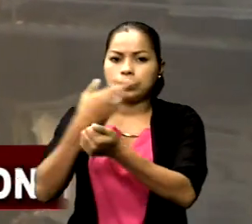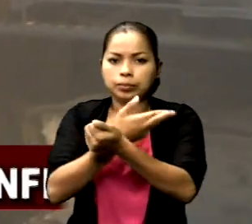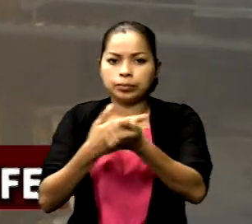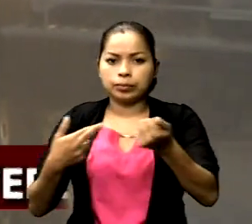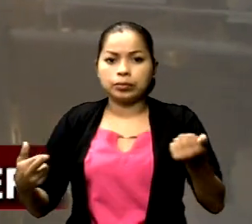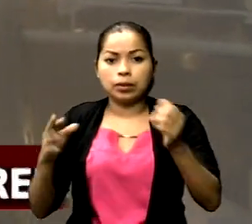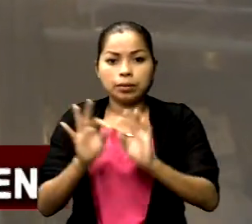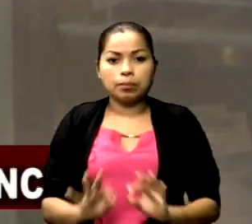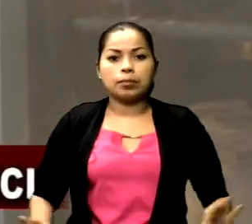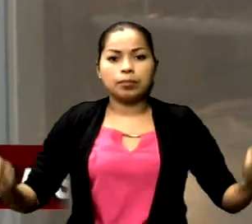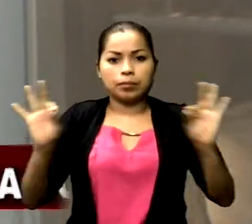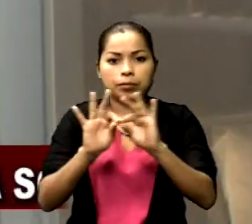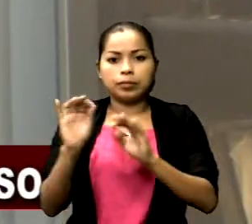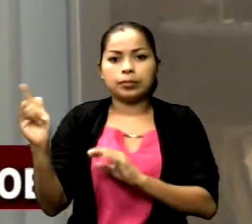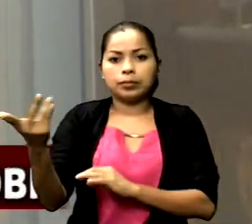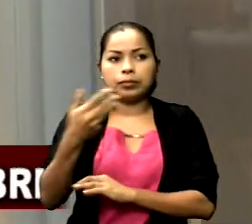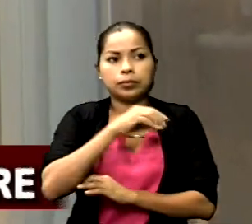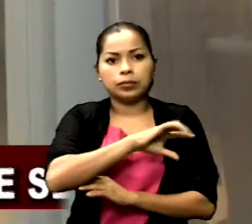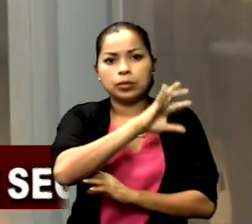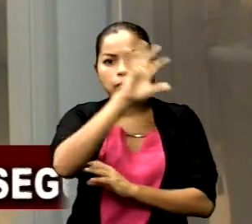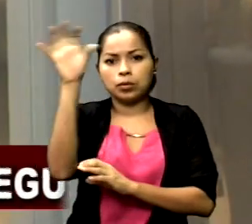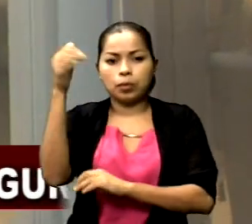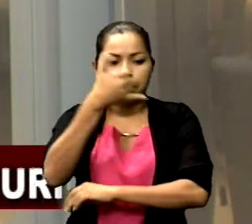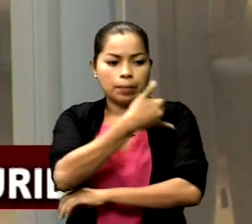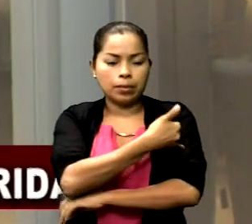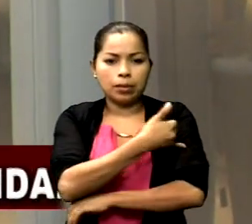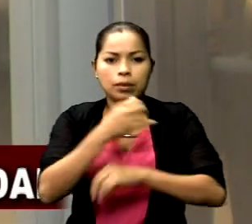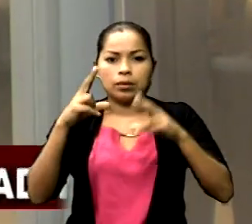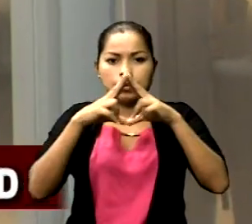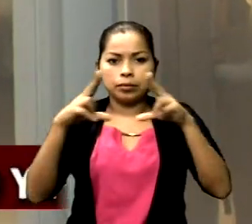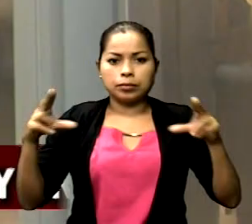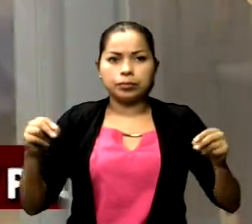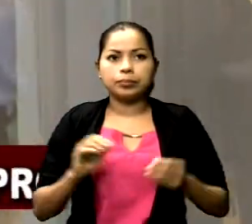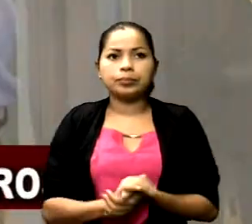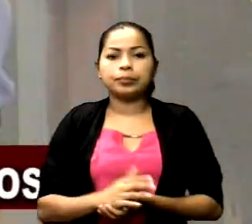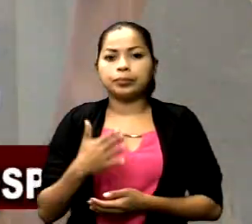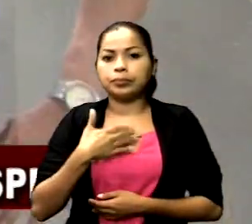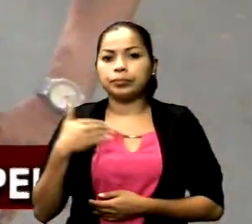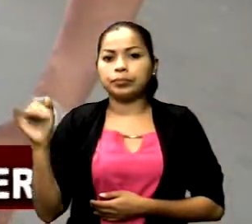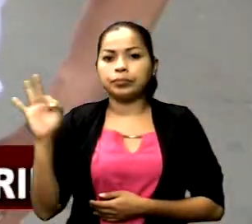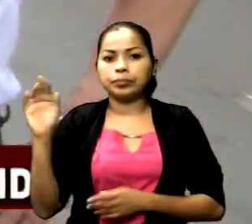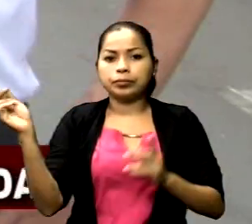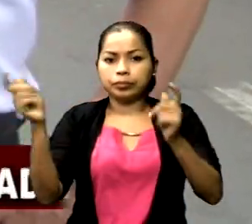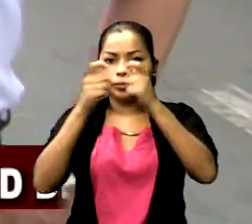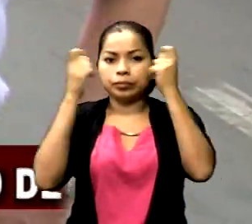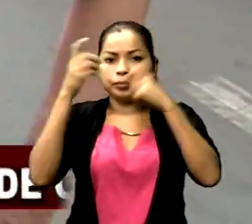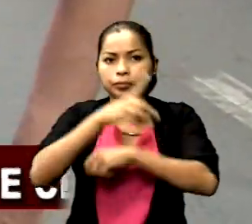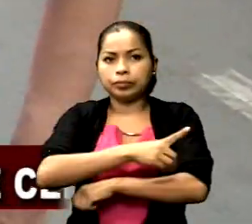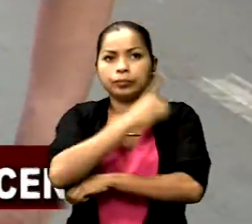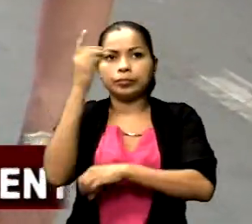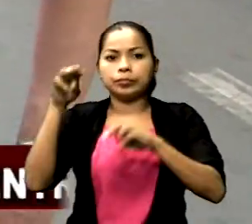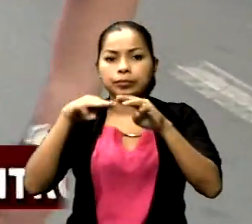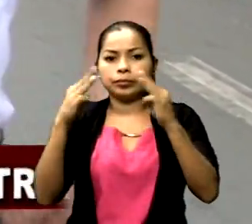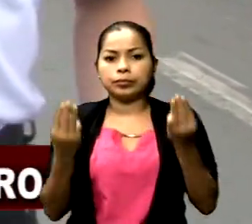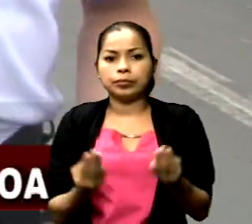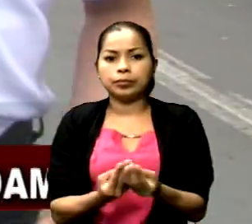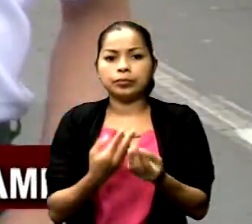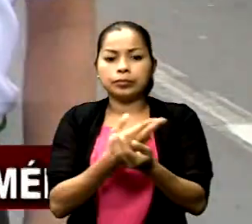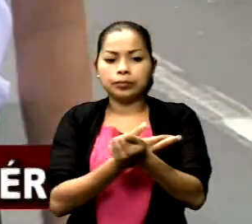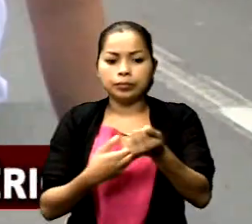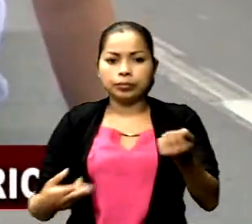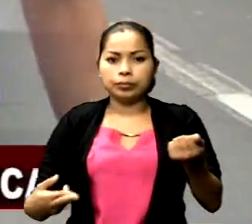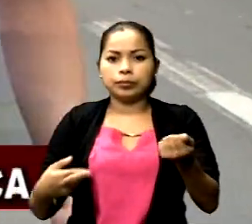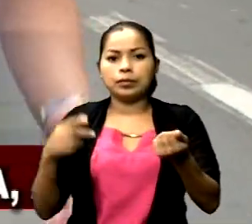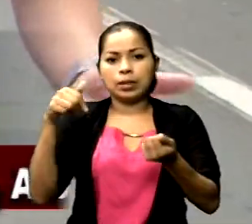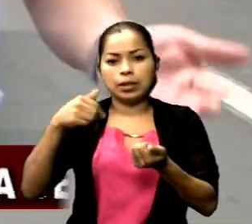tejido líquido a todas las unidades hospitalarias del país. La mejor forma de celebrar el Día Mundial del Donante es donando